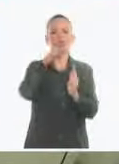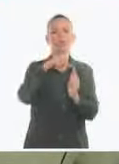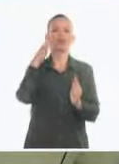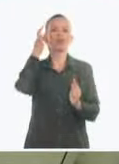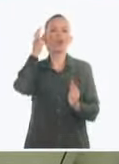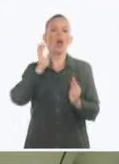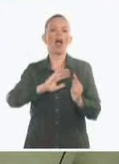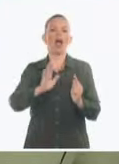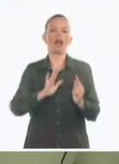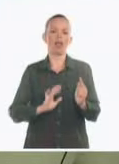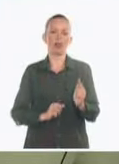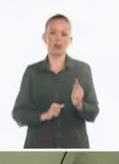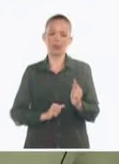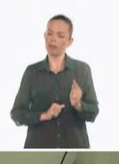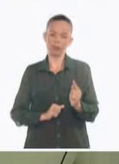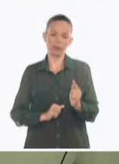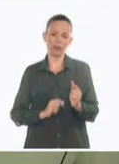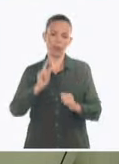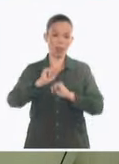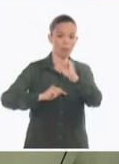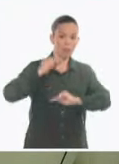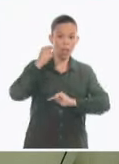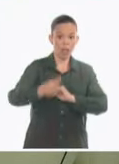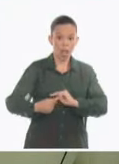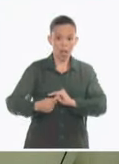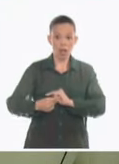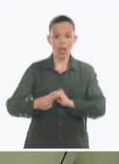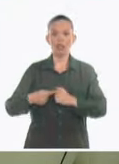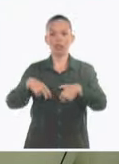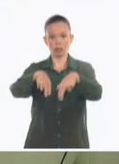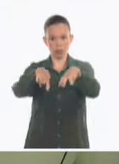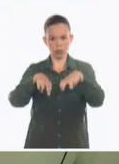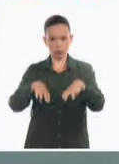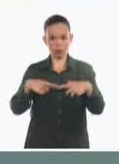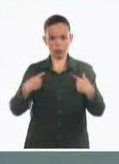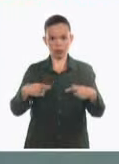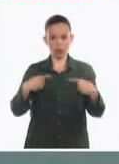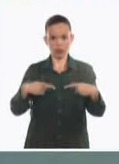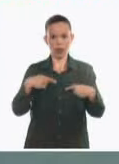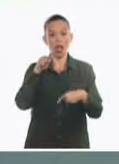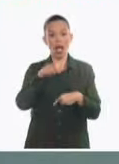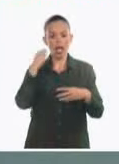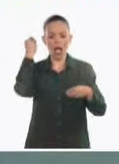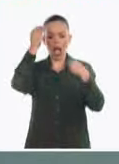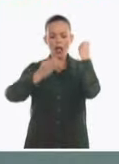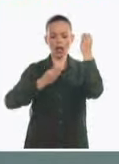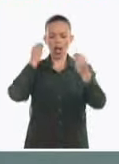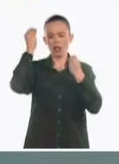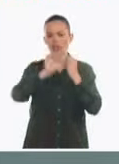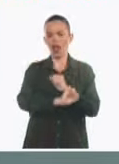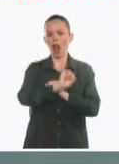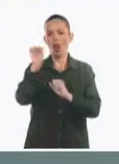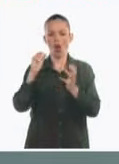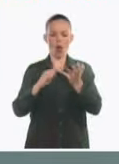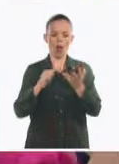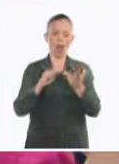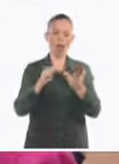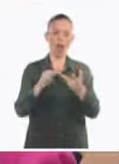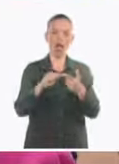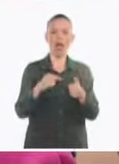cues mañana en federas analizarán los logros y desafíos de la mujer cubana en el contexto